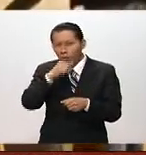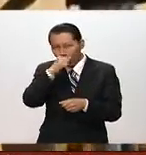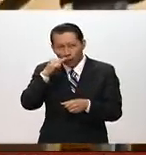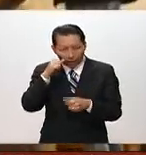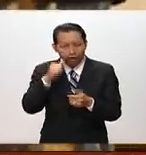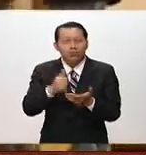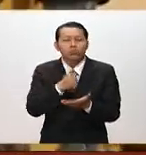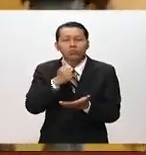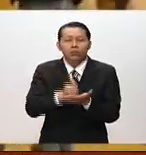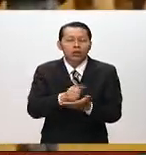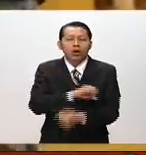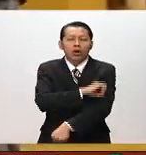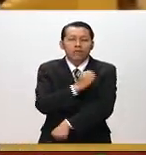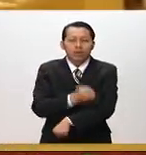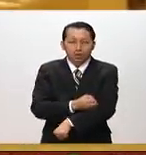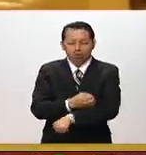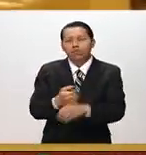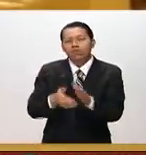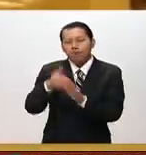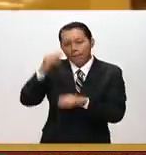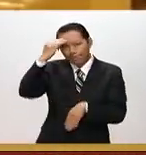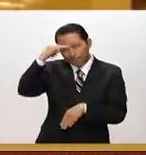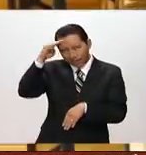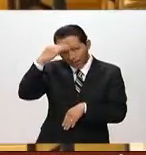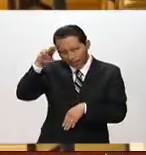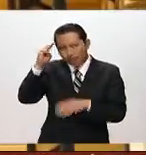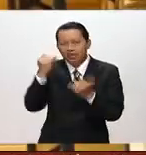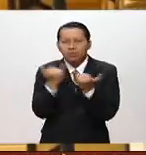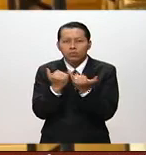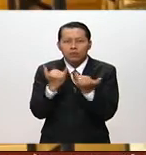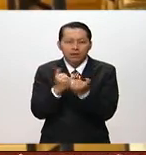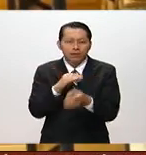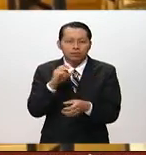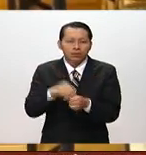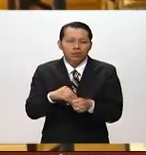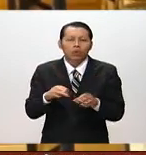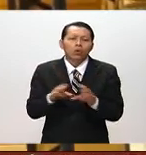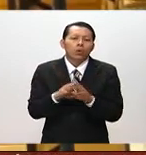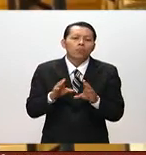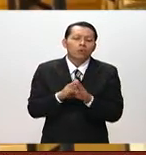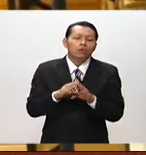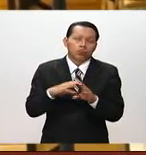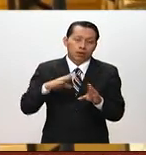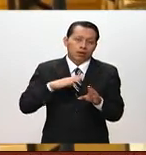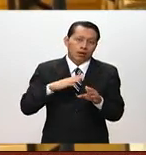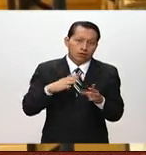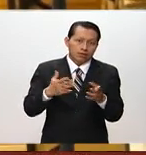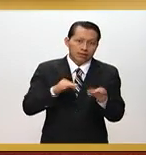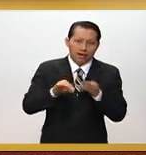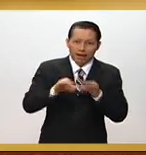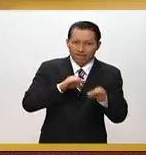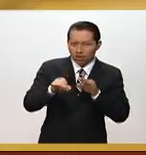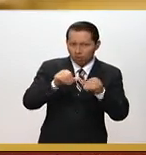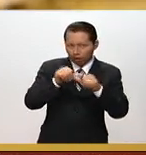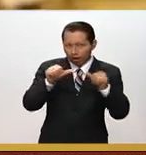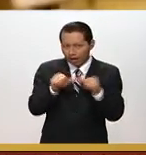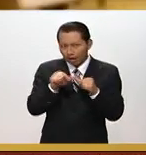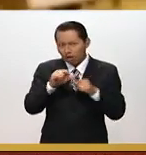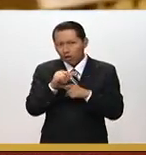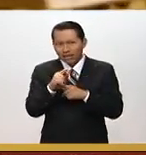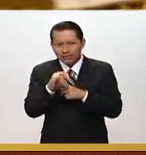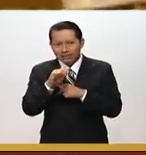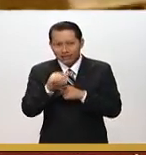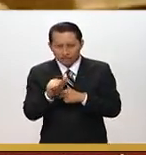Obregón, nos vamos a Mexicali, y en esto estoy involucrando equipo, estoy dando trabajo al área de logística que